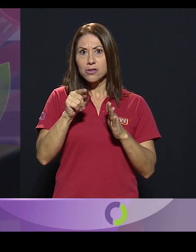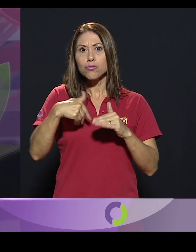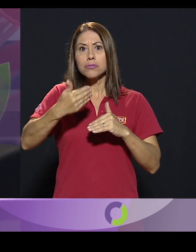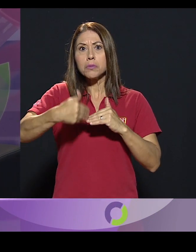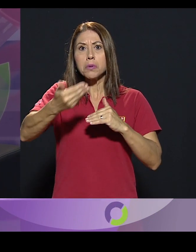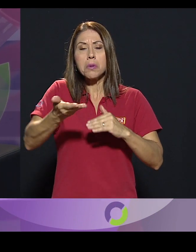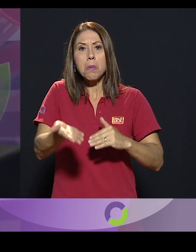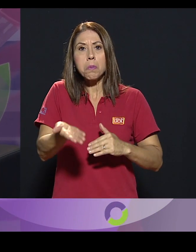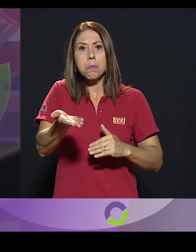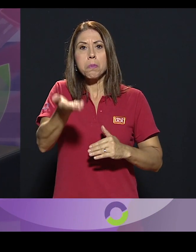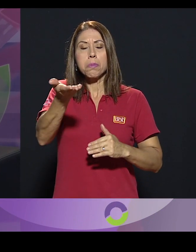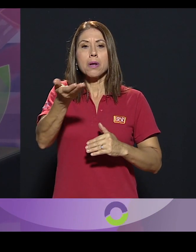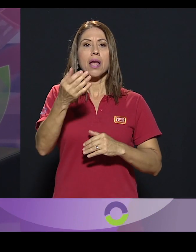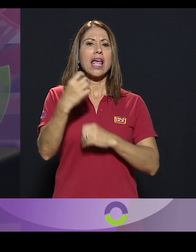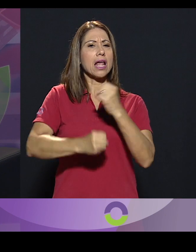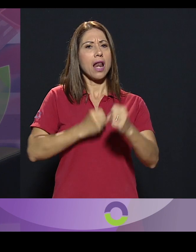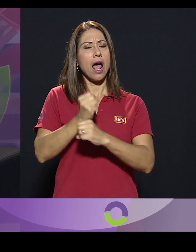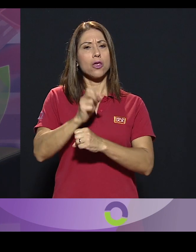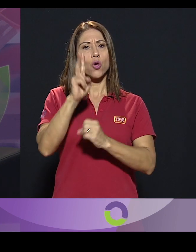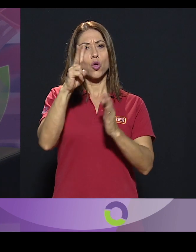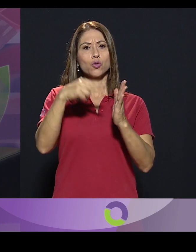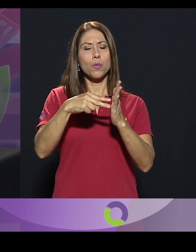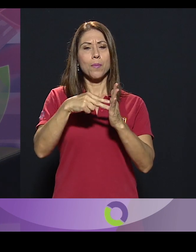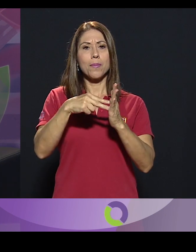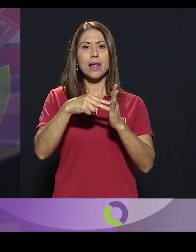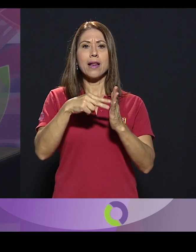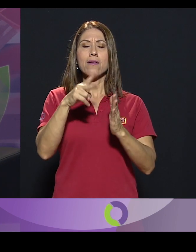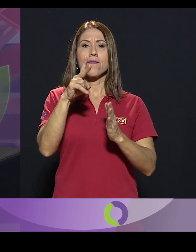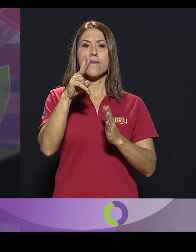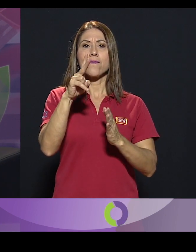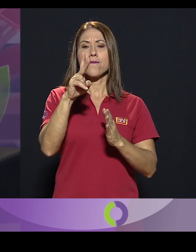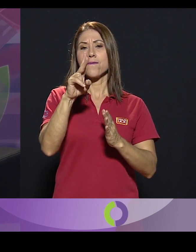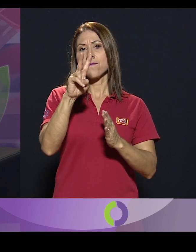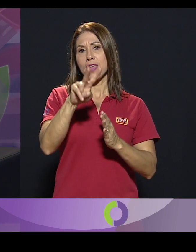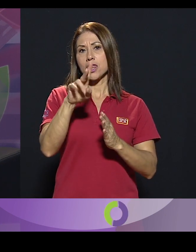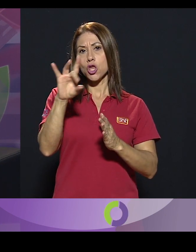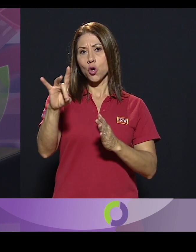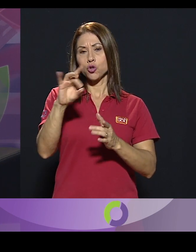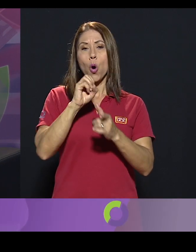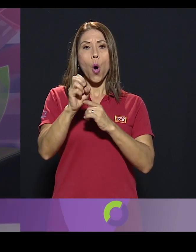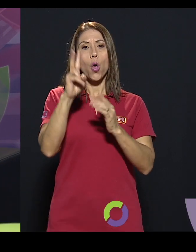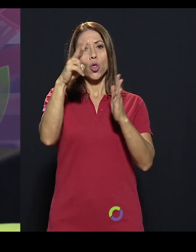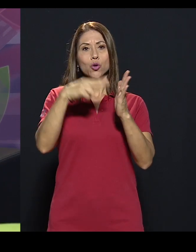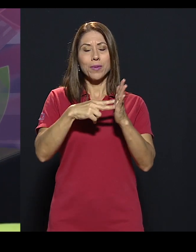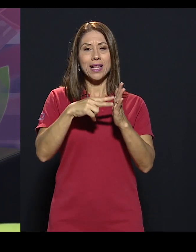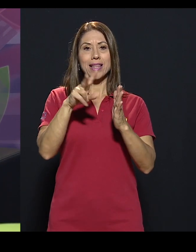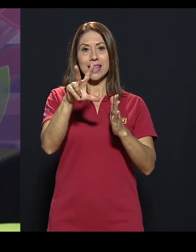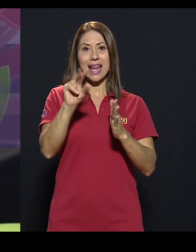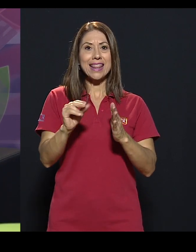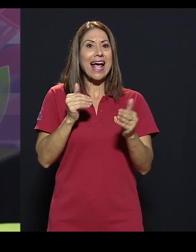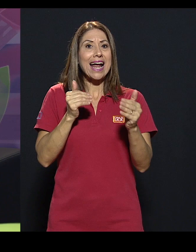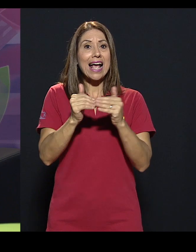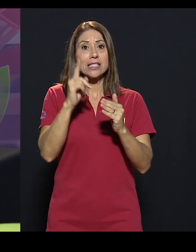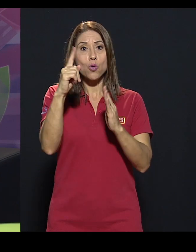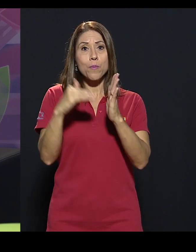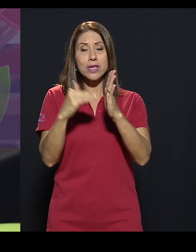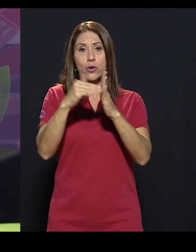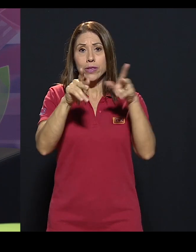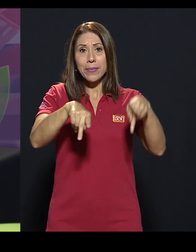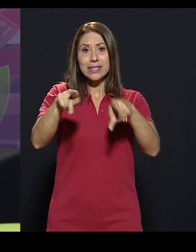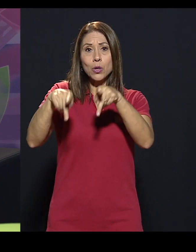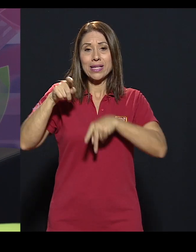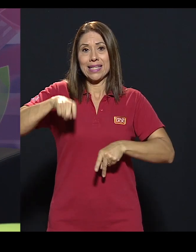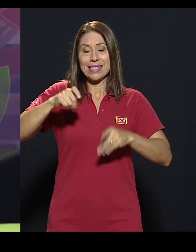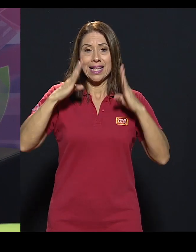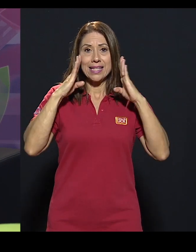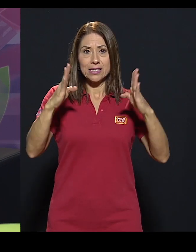el 2028, 30, casi a más del 1,000,000 de personas, ¿verdad? Entonces, está creciendo mucho. Si es el